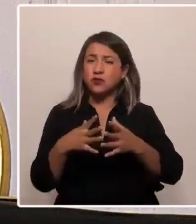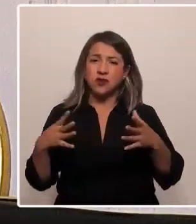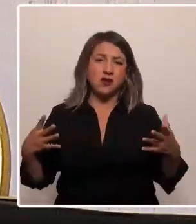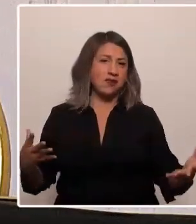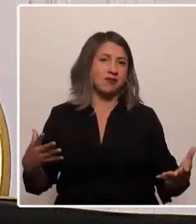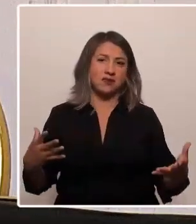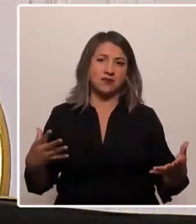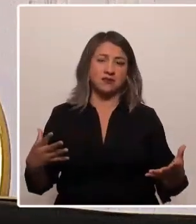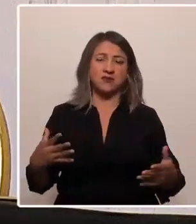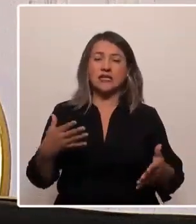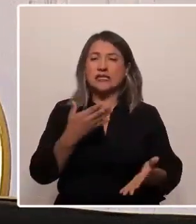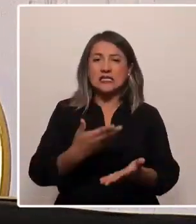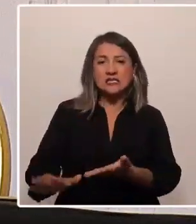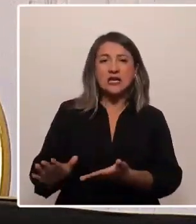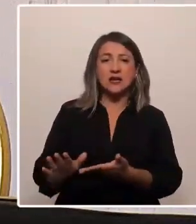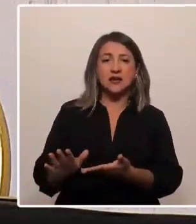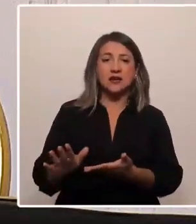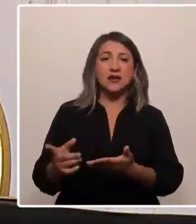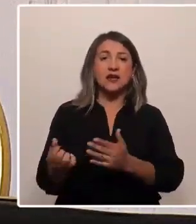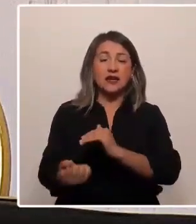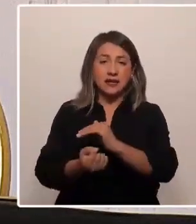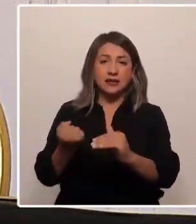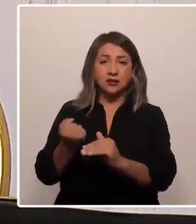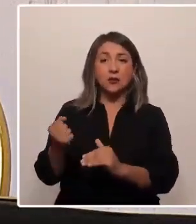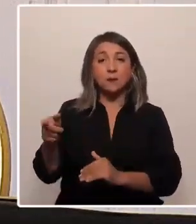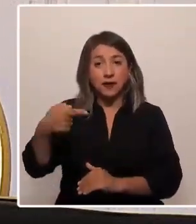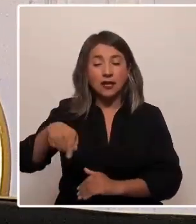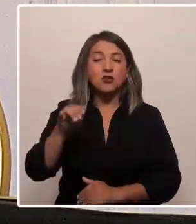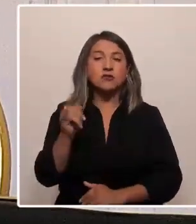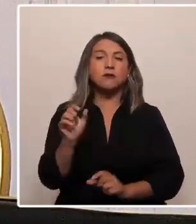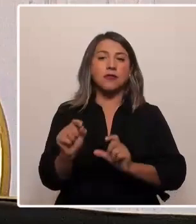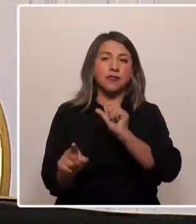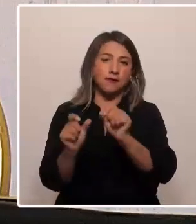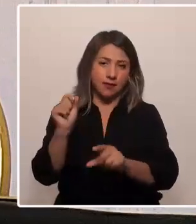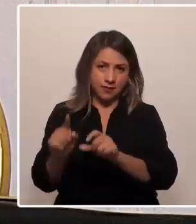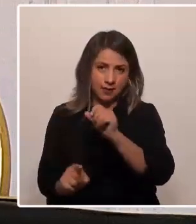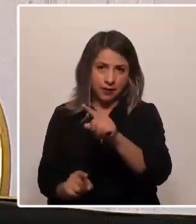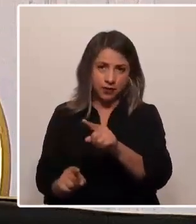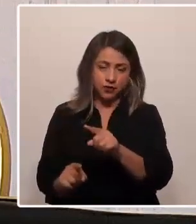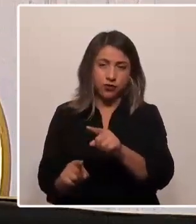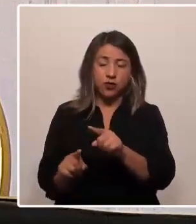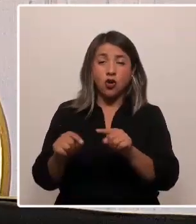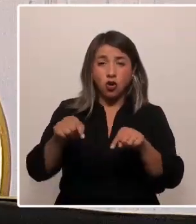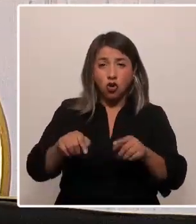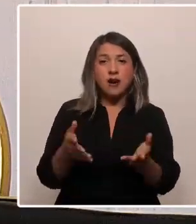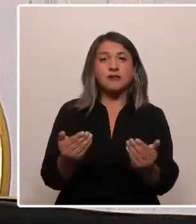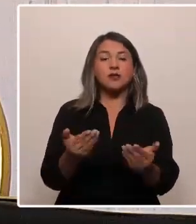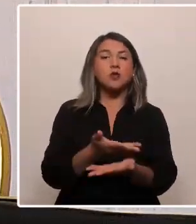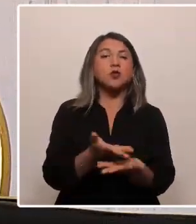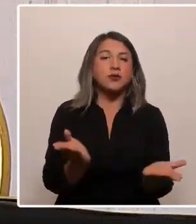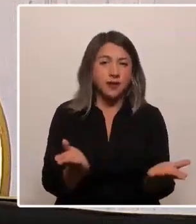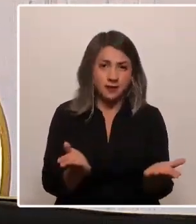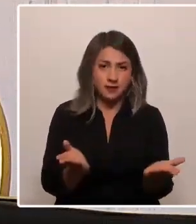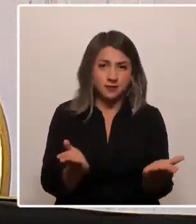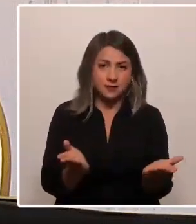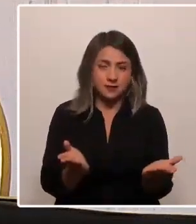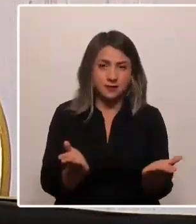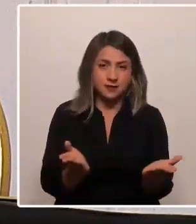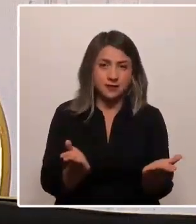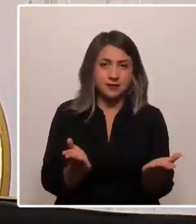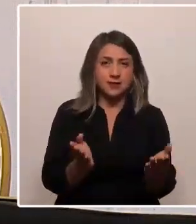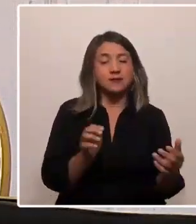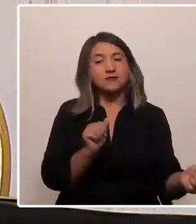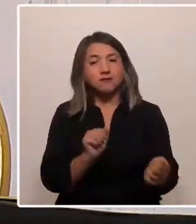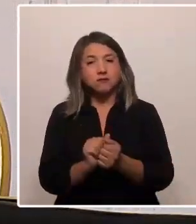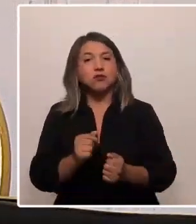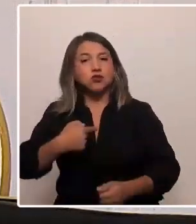que ha tenido de rechazar un retiro para ellos, que siempre los defendieron además, y hoy necesitan que ustedes se alineen con